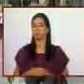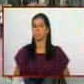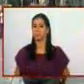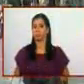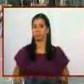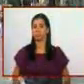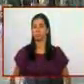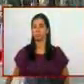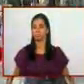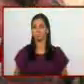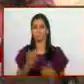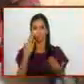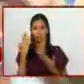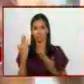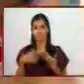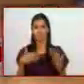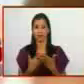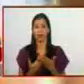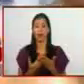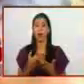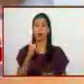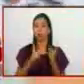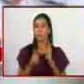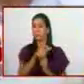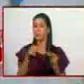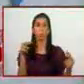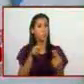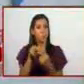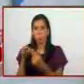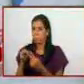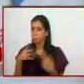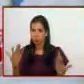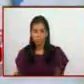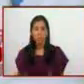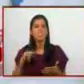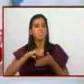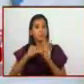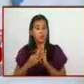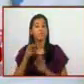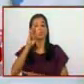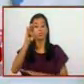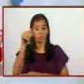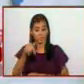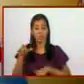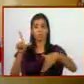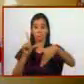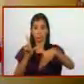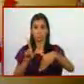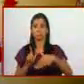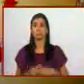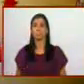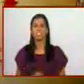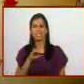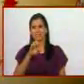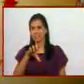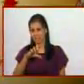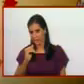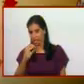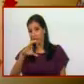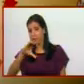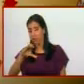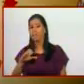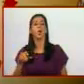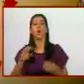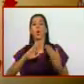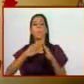Estas siglas, que en este momento son desconocidas para usted, encierran el futuro de nuestra región. La CELAC es la comunidad